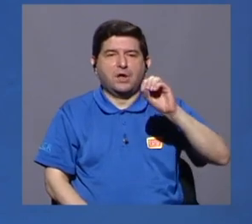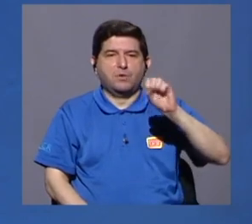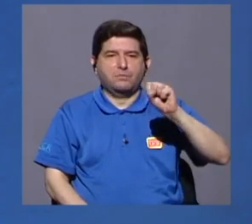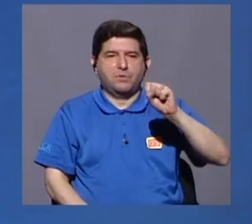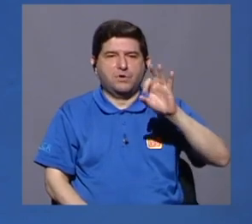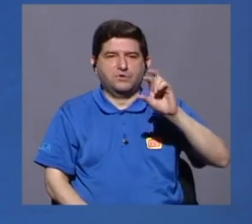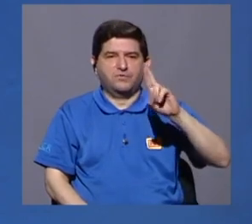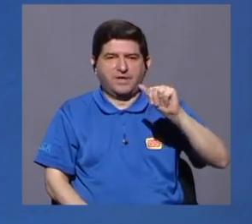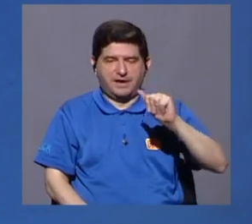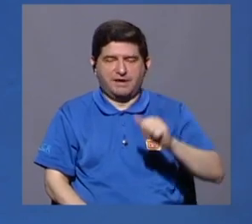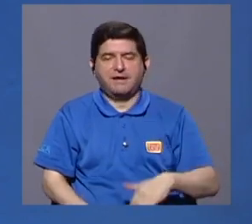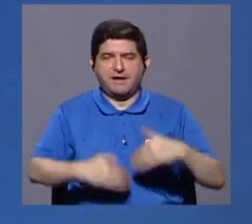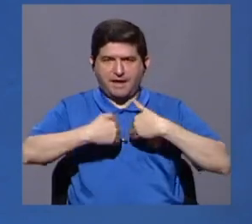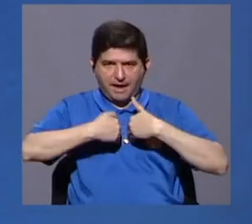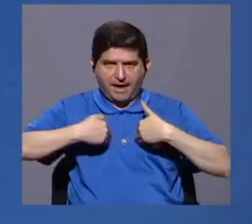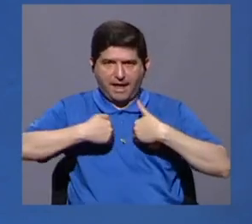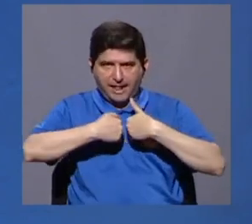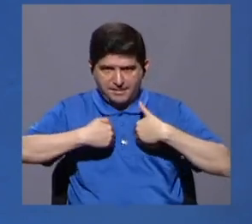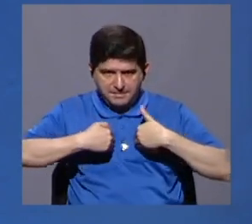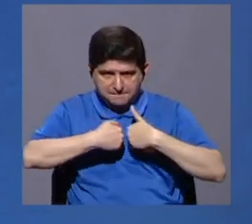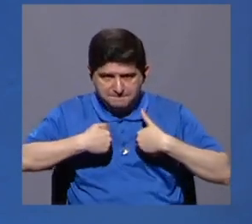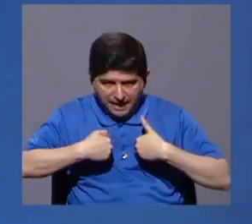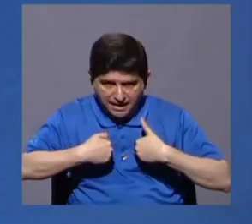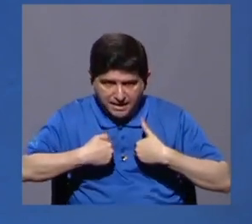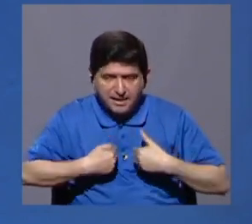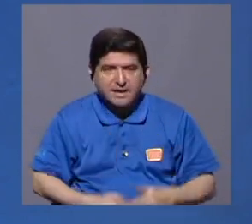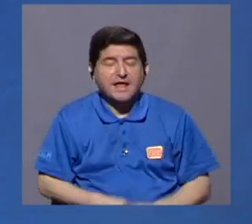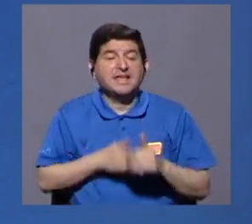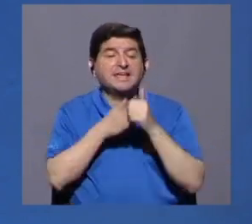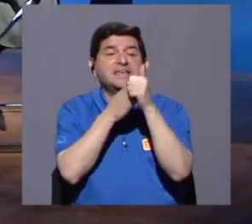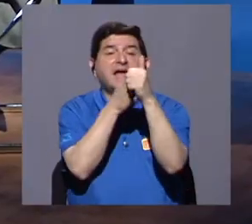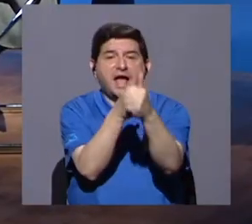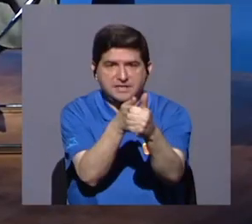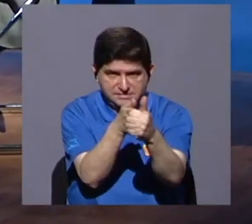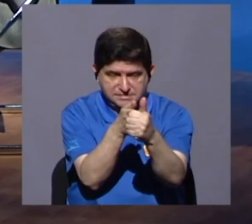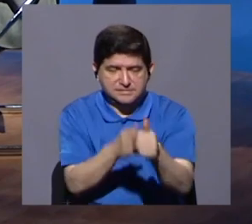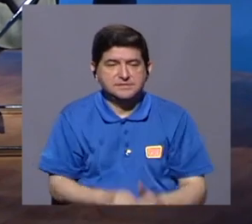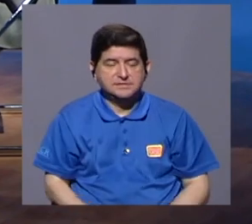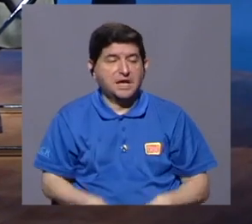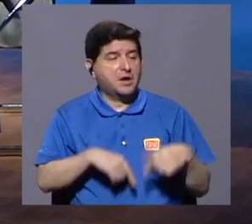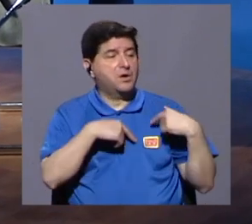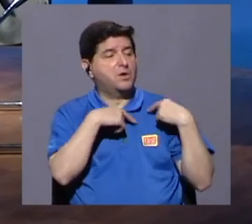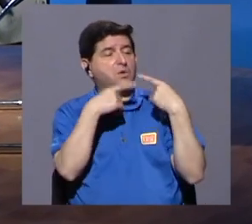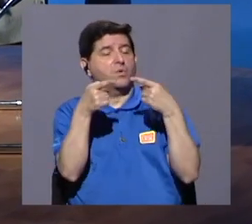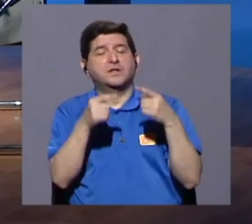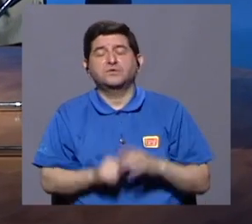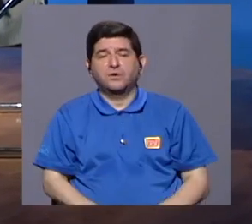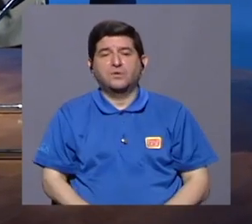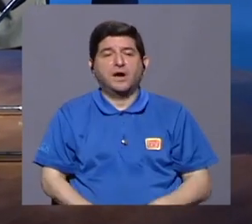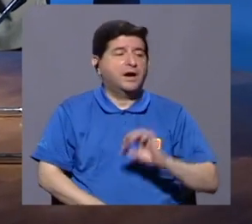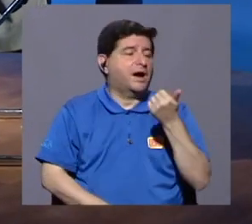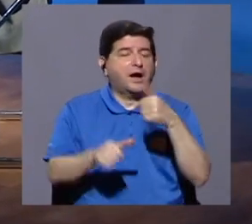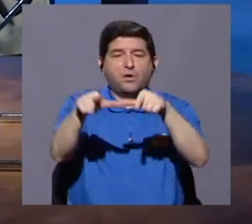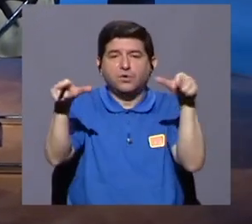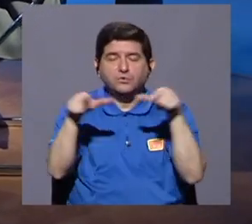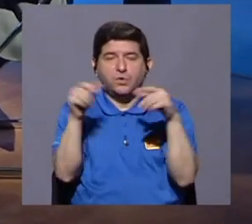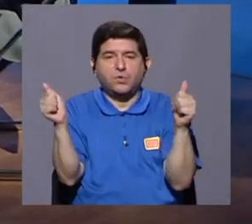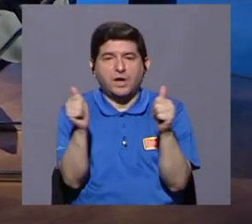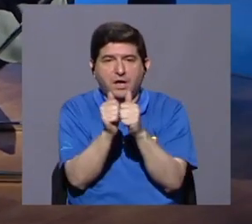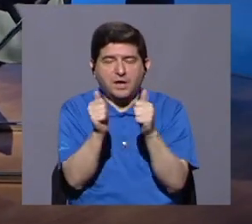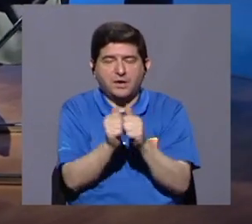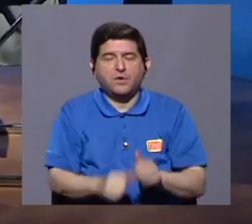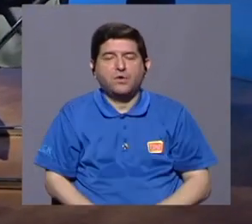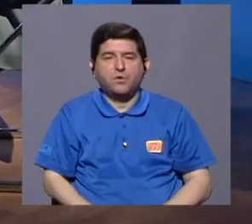animales que se seguían en sus trayectorias de migración con las líneas de campo magnético